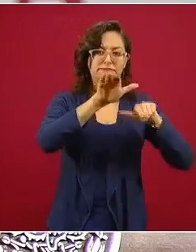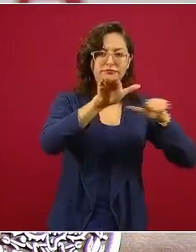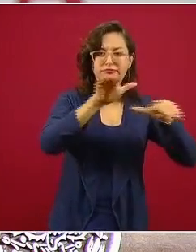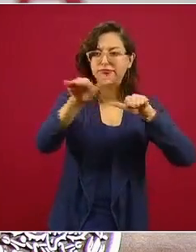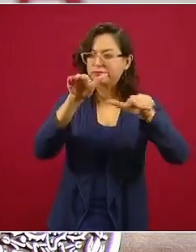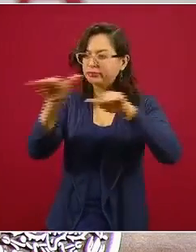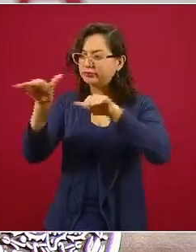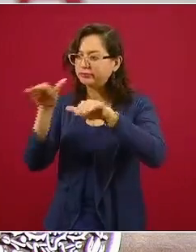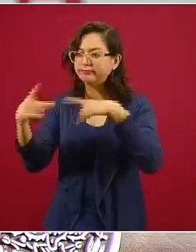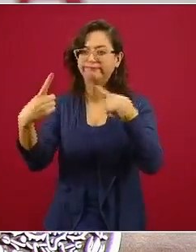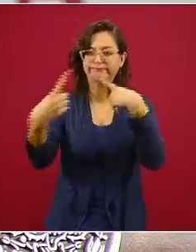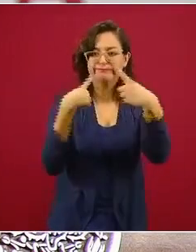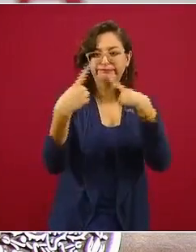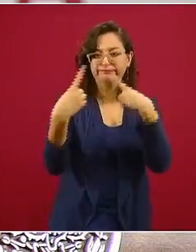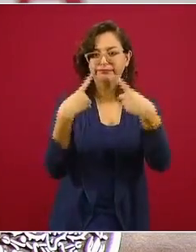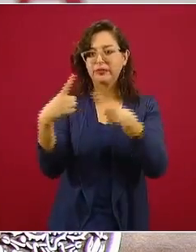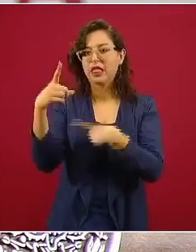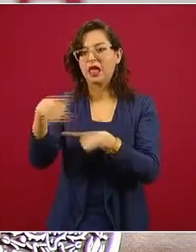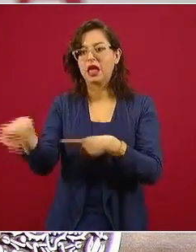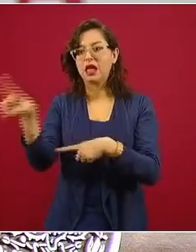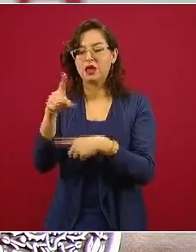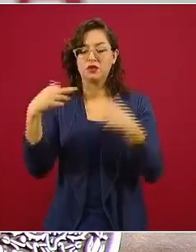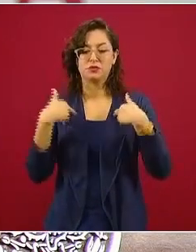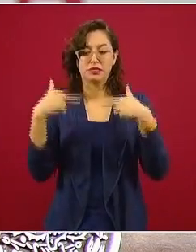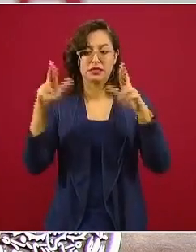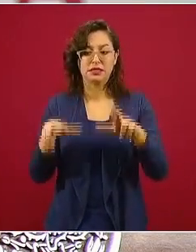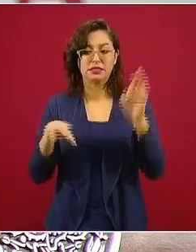defensa para